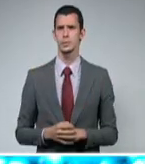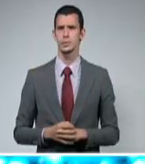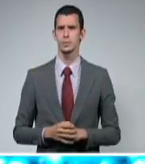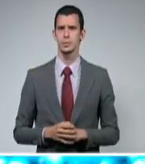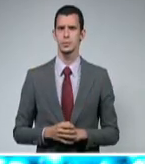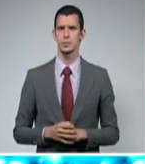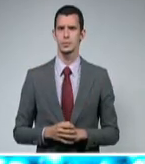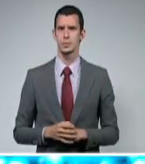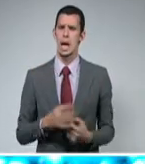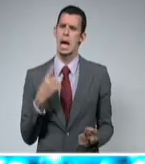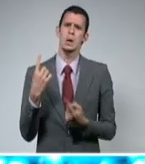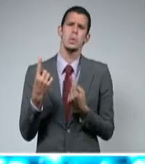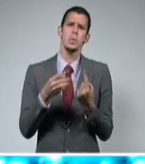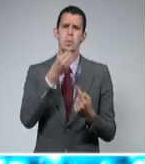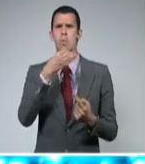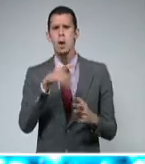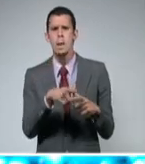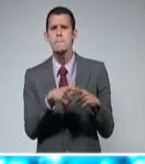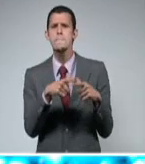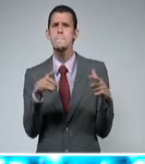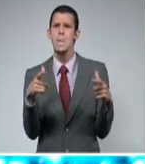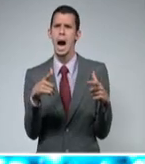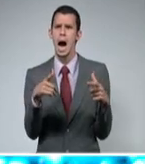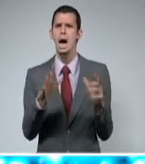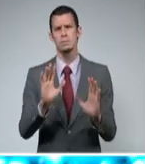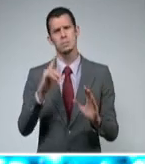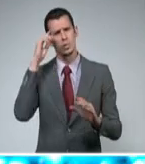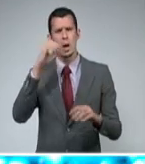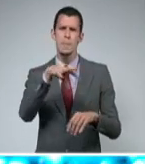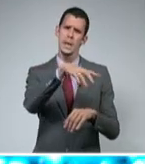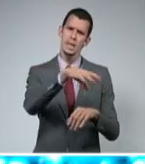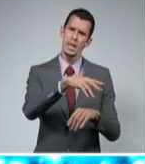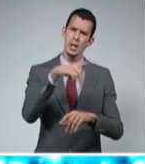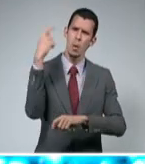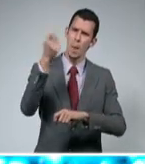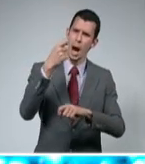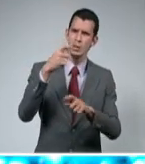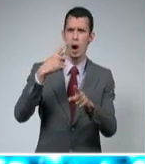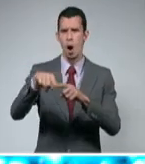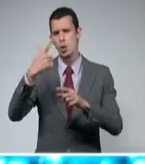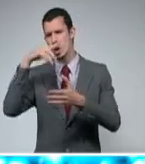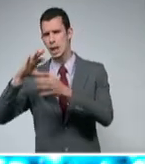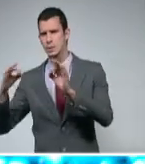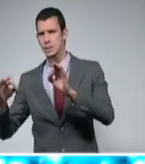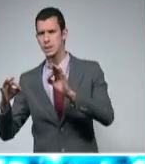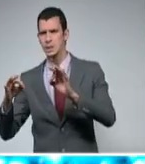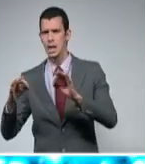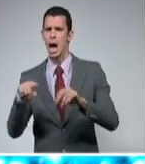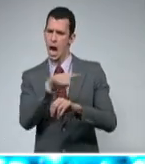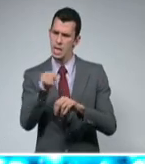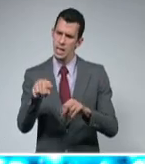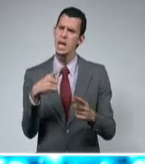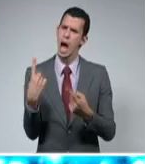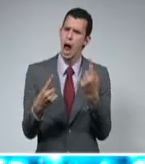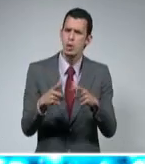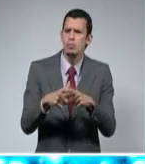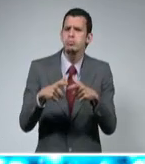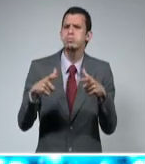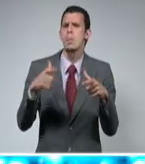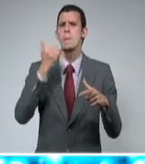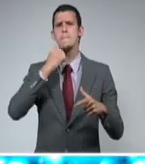se encadenan desde Mantua en Pinar del Río hasta Artemisa. Desde el comienzo del periodo seco, en noviembre,